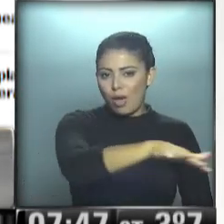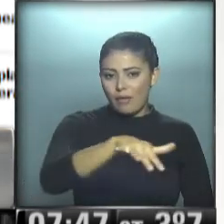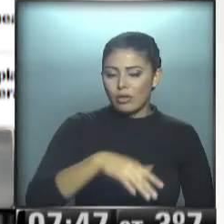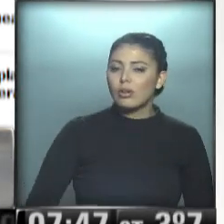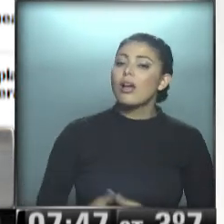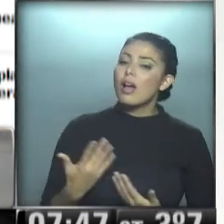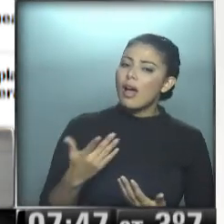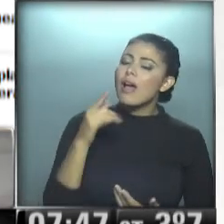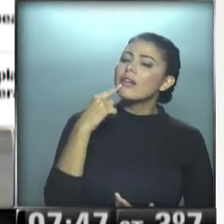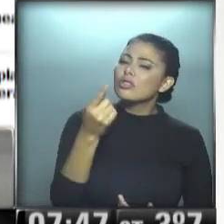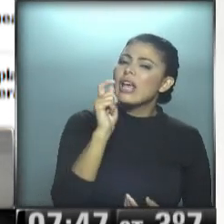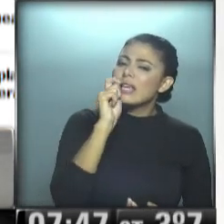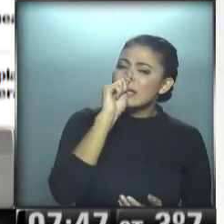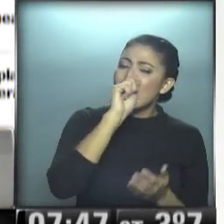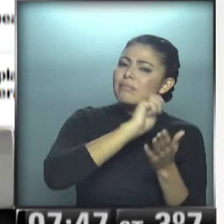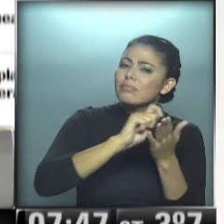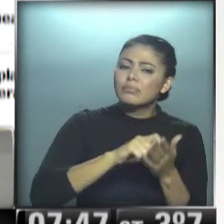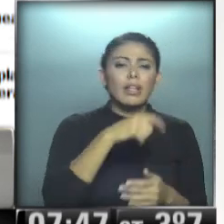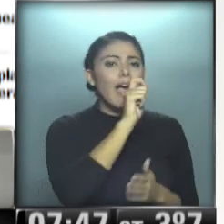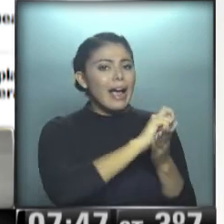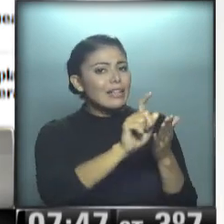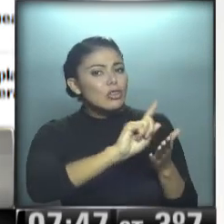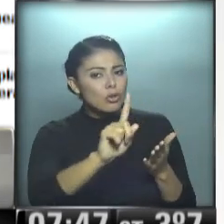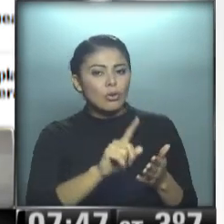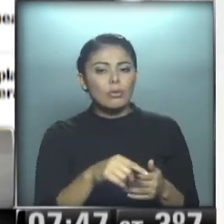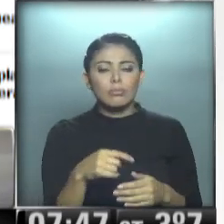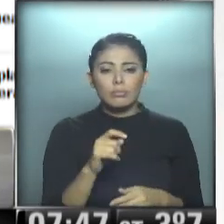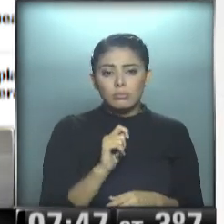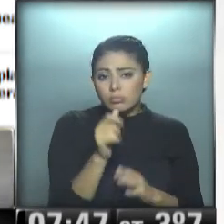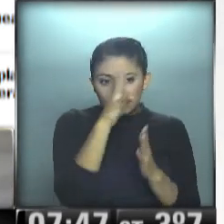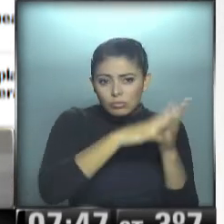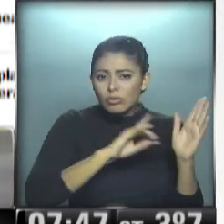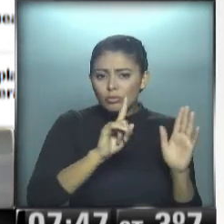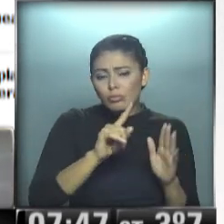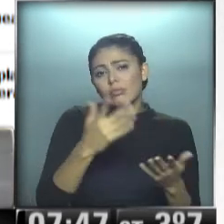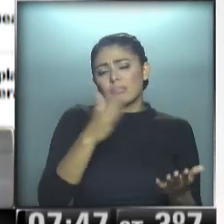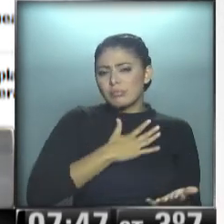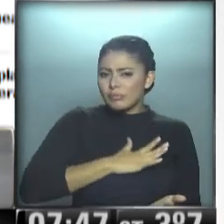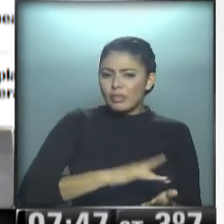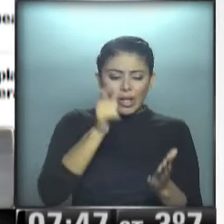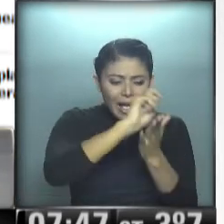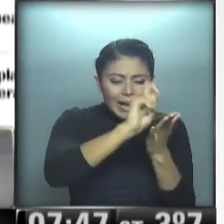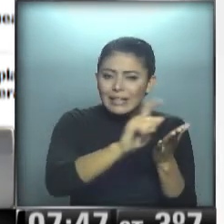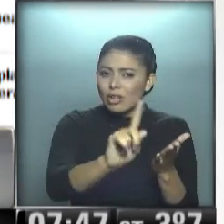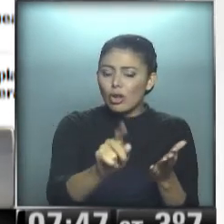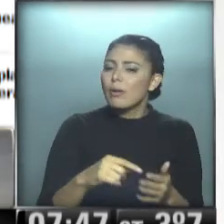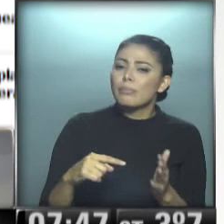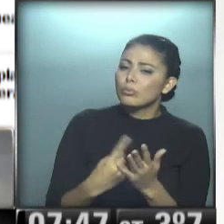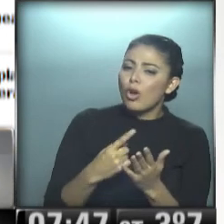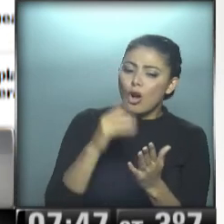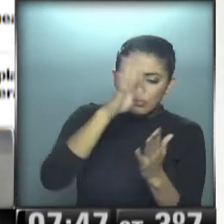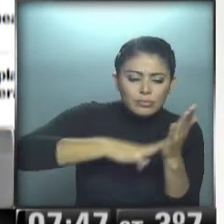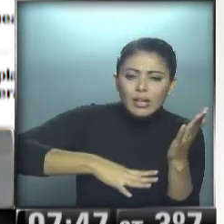Ajá. Monseñor, ¿y quién mandó el telegrama? Nuestra carta. No, todos. Así que tranquilo. No hay carta. Pero el